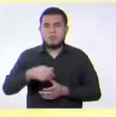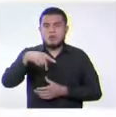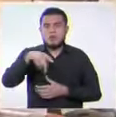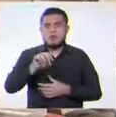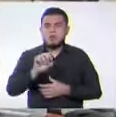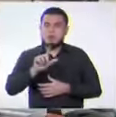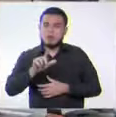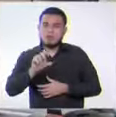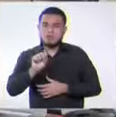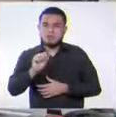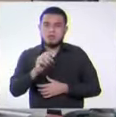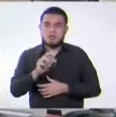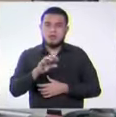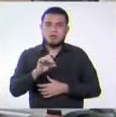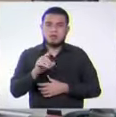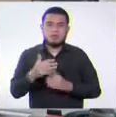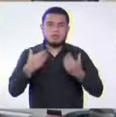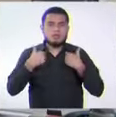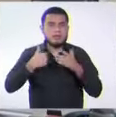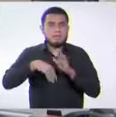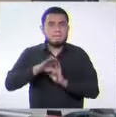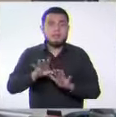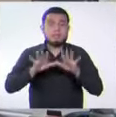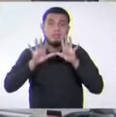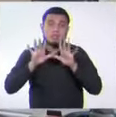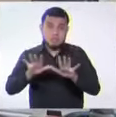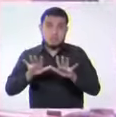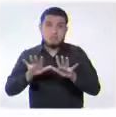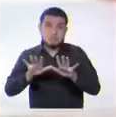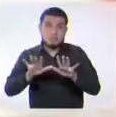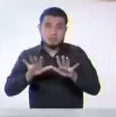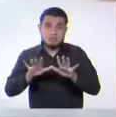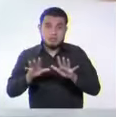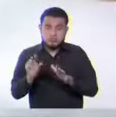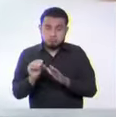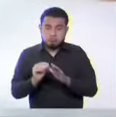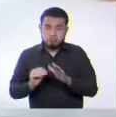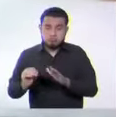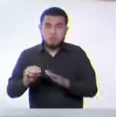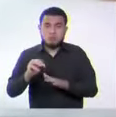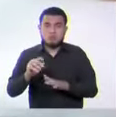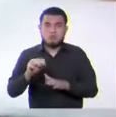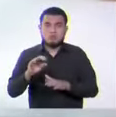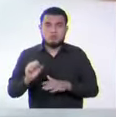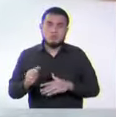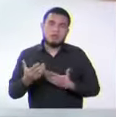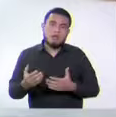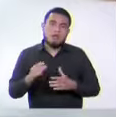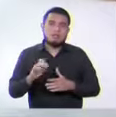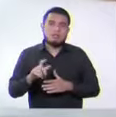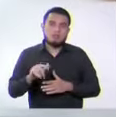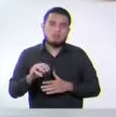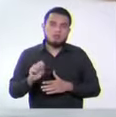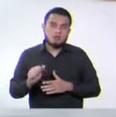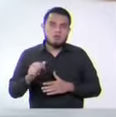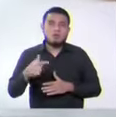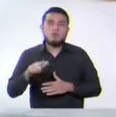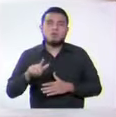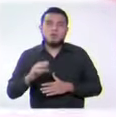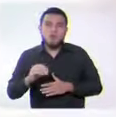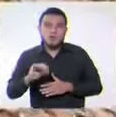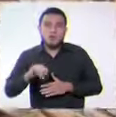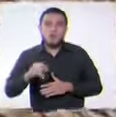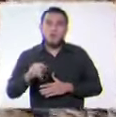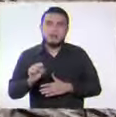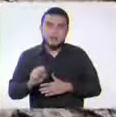polisacáridos, que poseen más de 10 unidades de monosacáridos, tal como la celulosa, el glucógeno y el almidón.